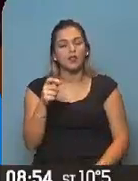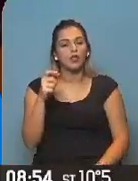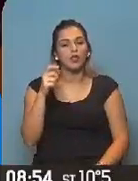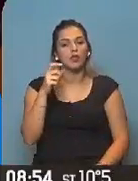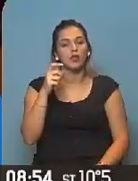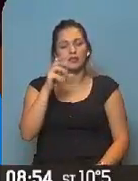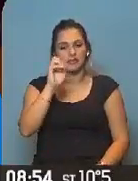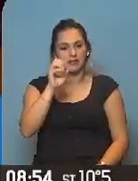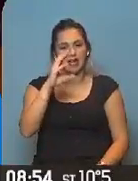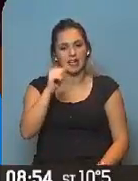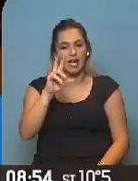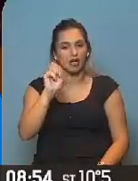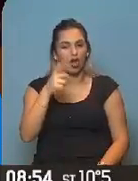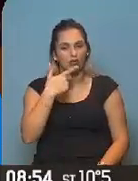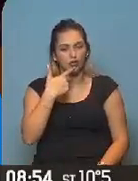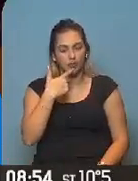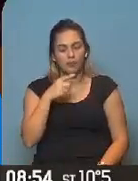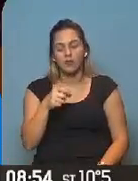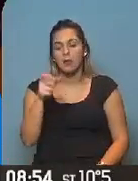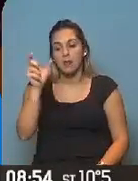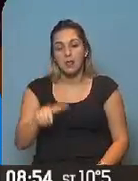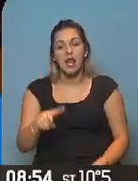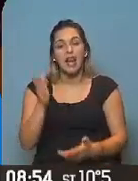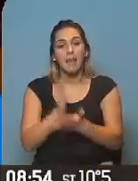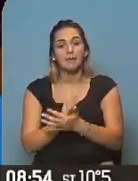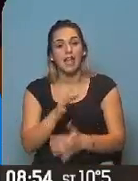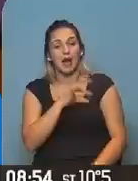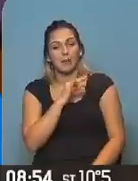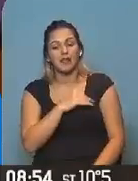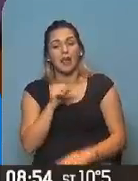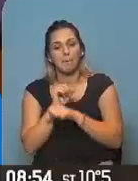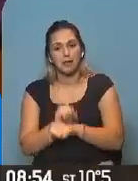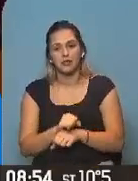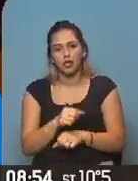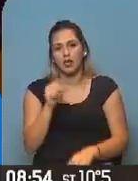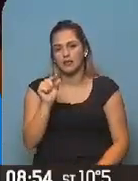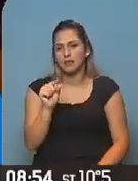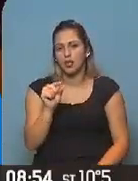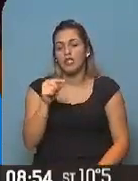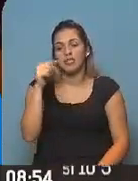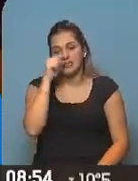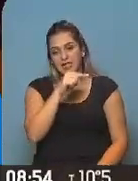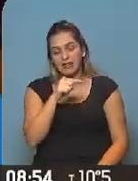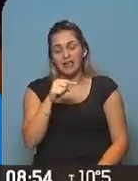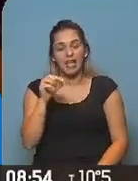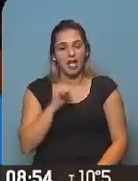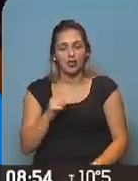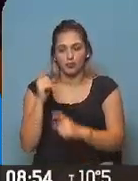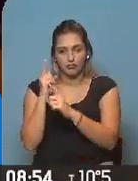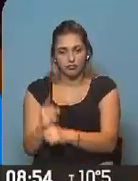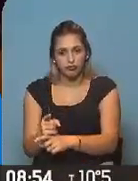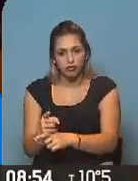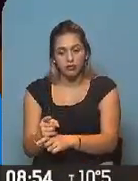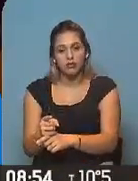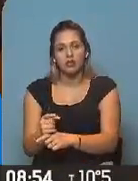es una persona que estuvo la mitad de su vida preso y que hace 7 años, estuvo 7 años en el pabellón y es la